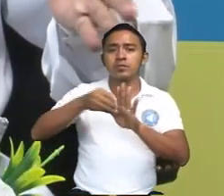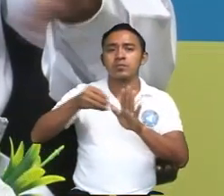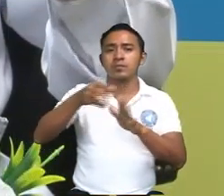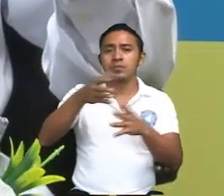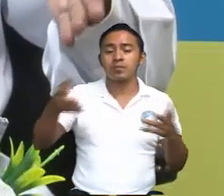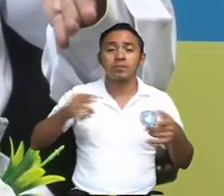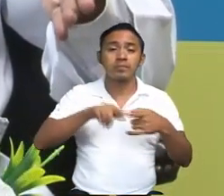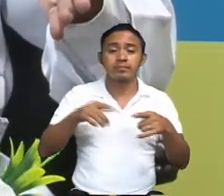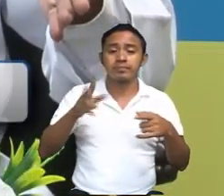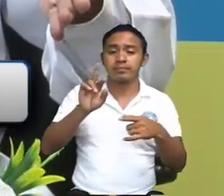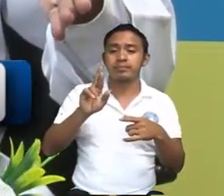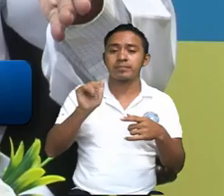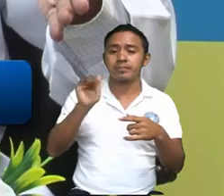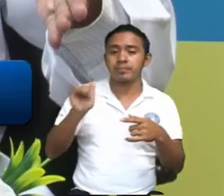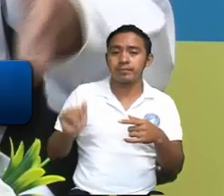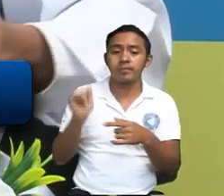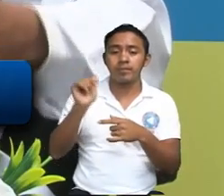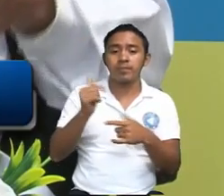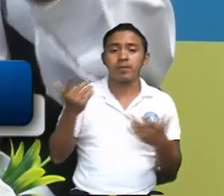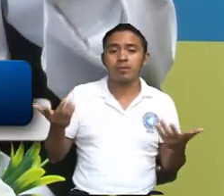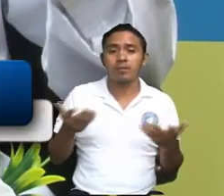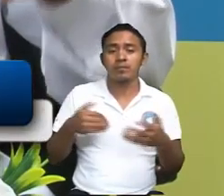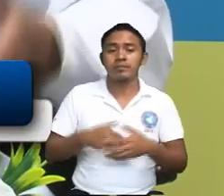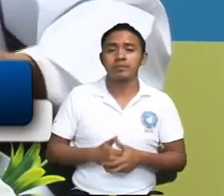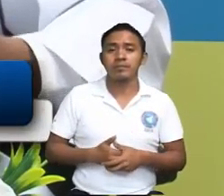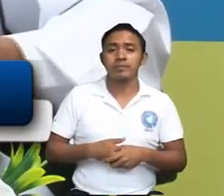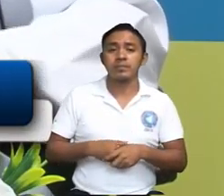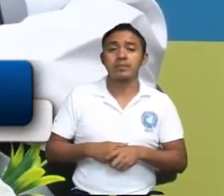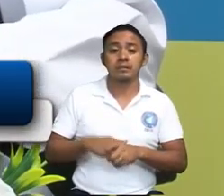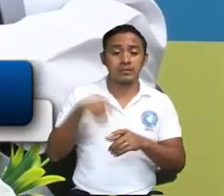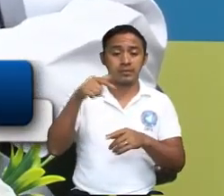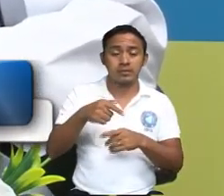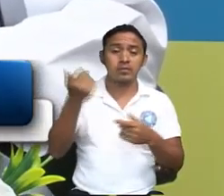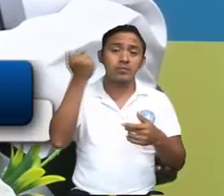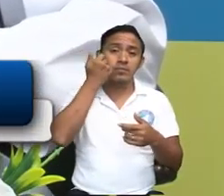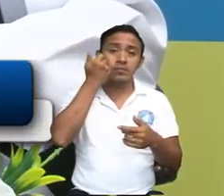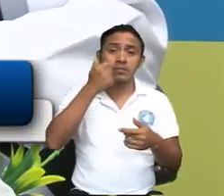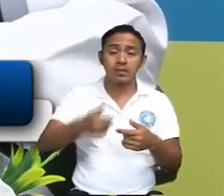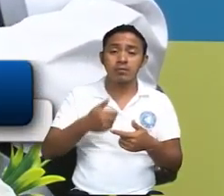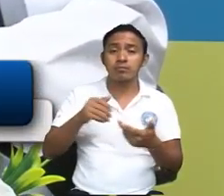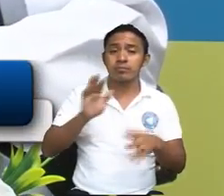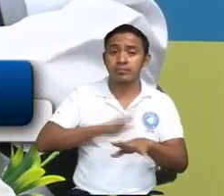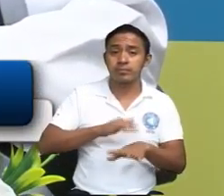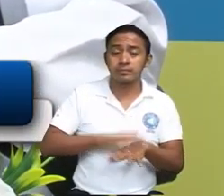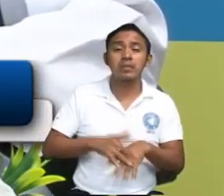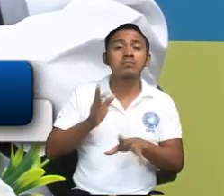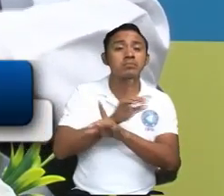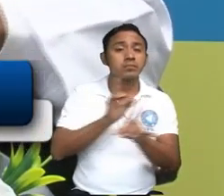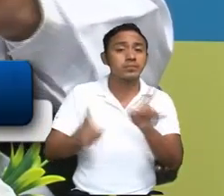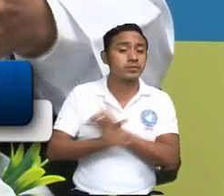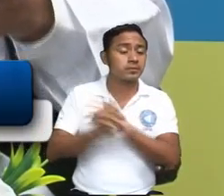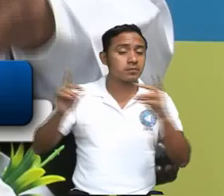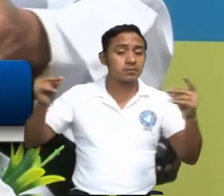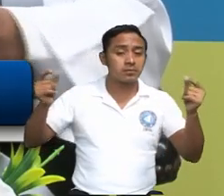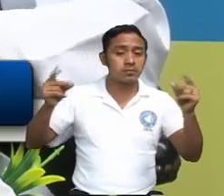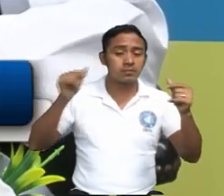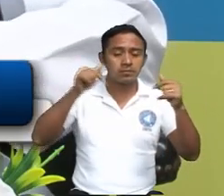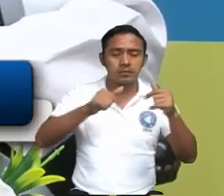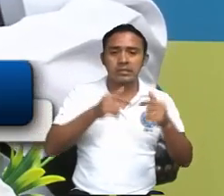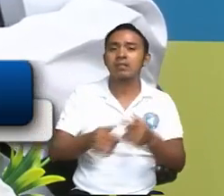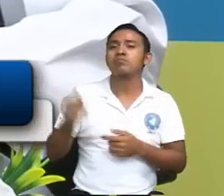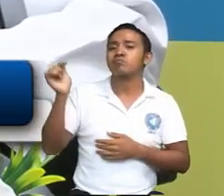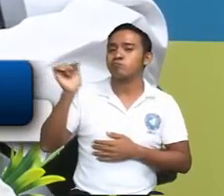del virus de la rabia. Uh-huh. ¿Ya? Y dentro de las enfermedades de notificación obligatoria de inmediato está casualmente